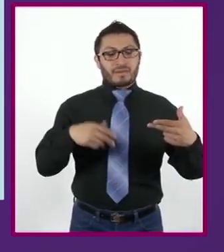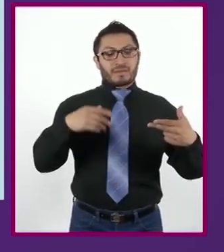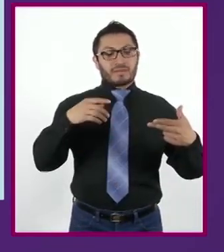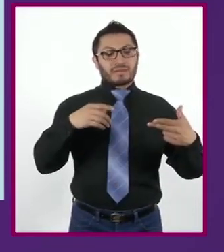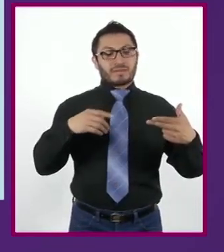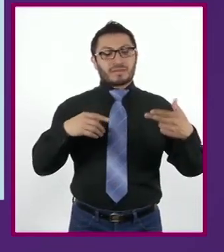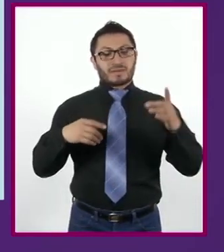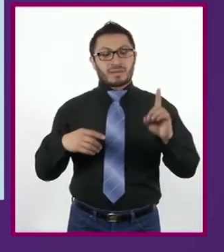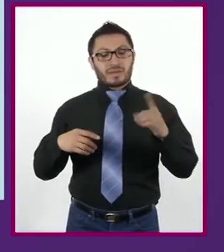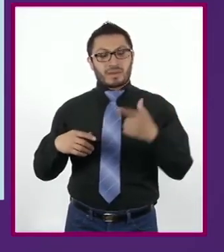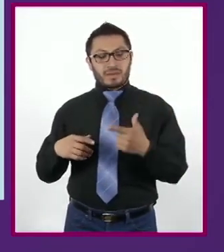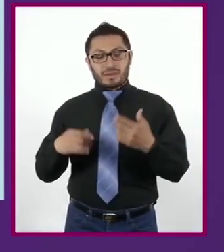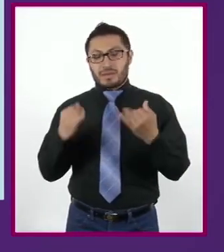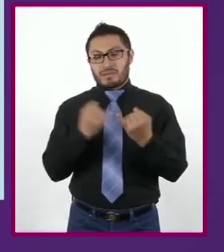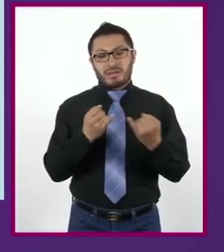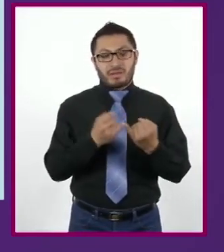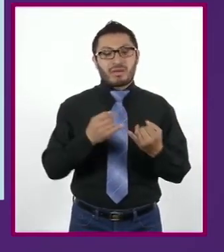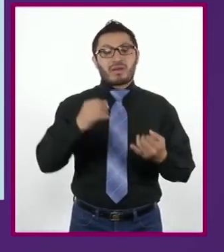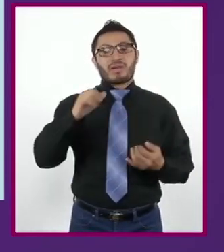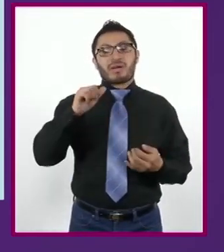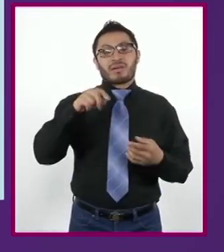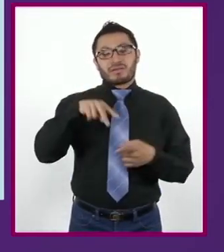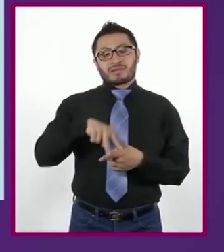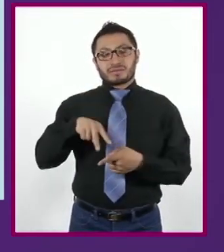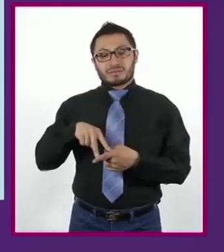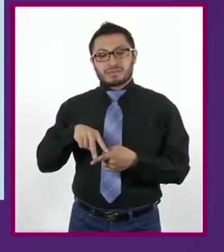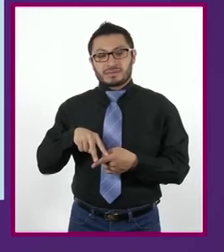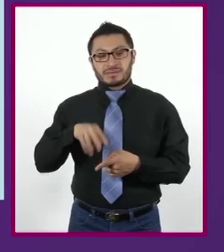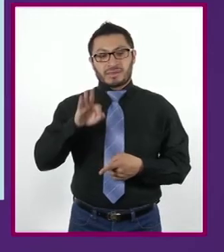HDG es congruente con el triángulo